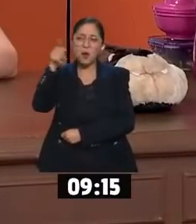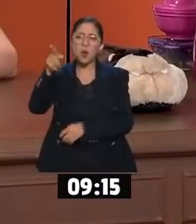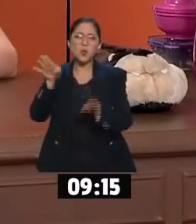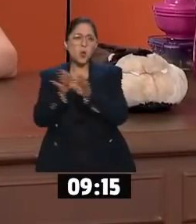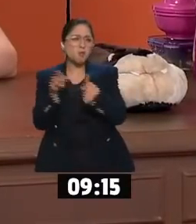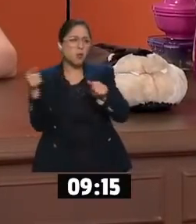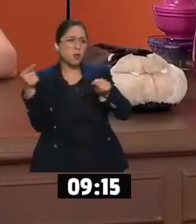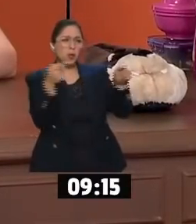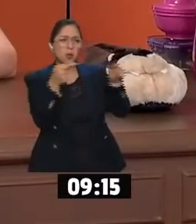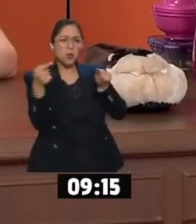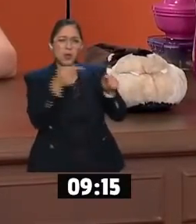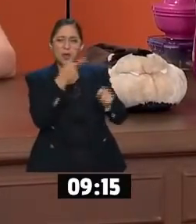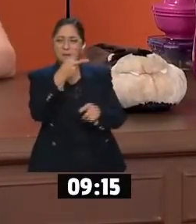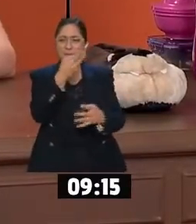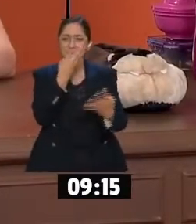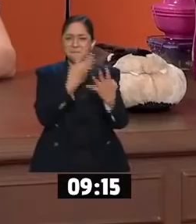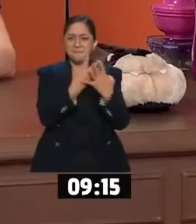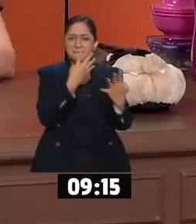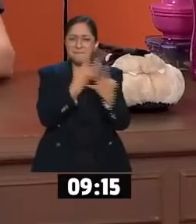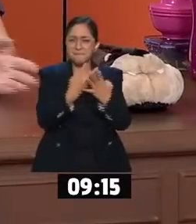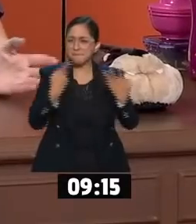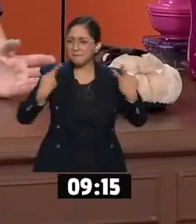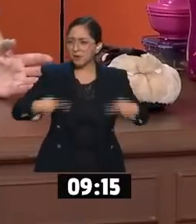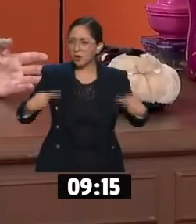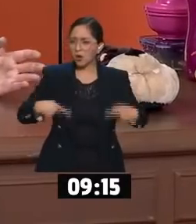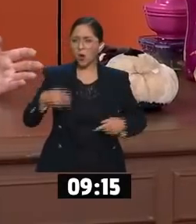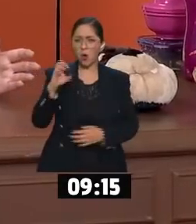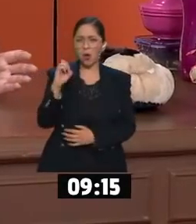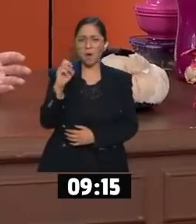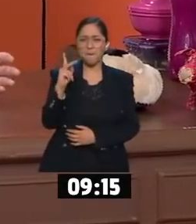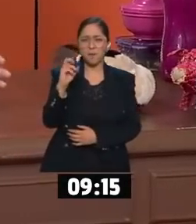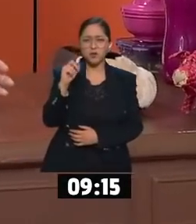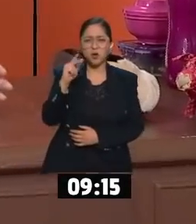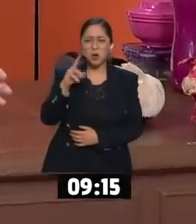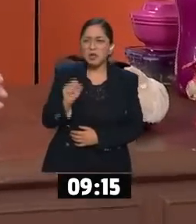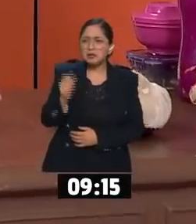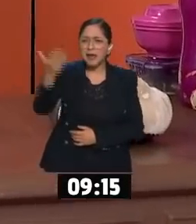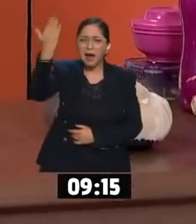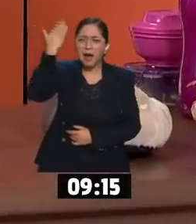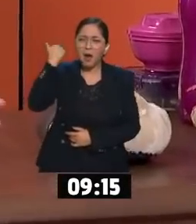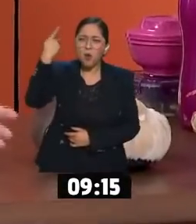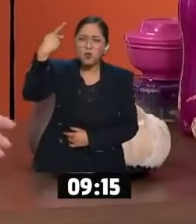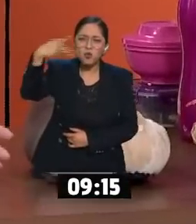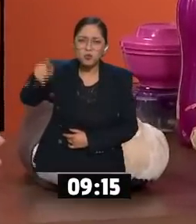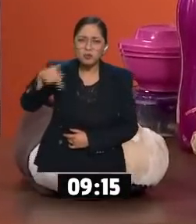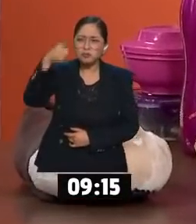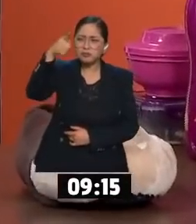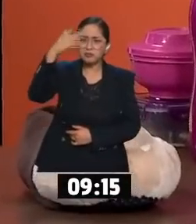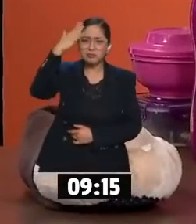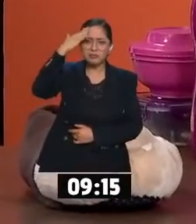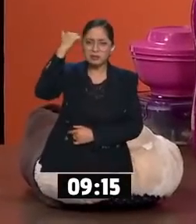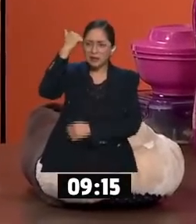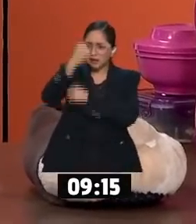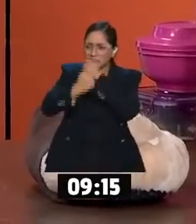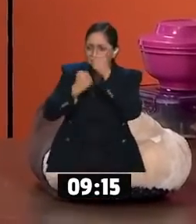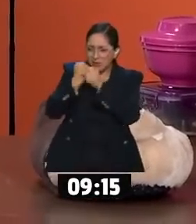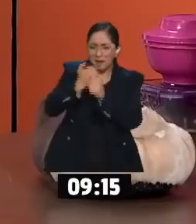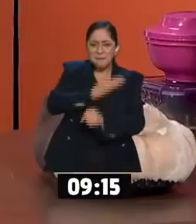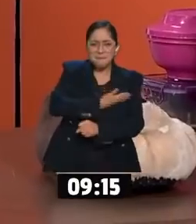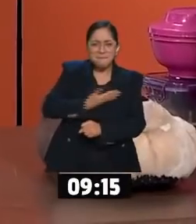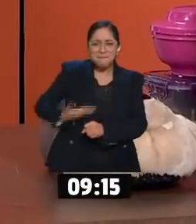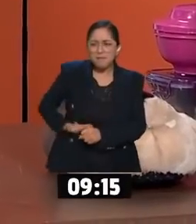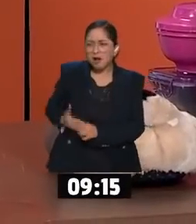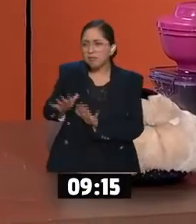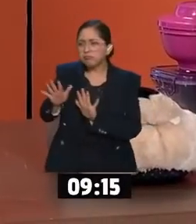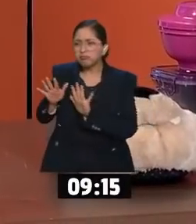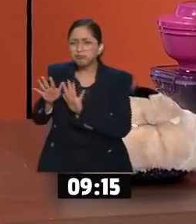de encarcelar a opositores, pues, cuando en su sexenio estuvo de a peso el asunto. Sí, él estuvo en prisión más de 4